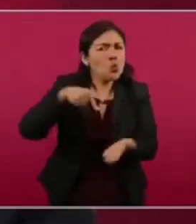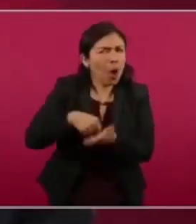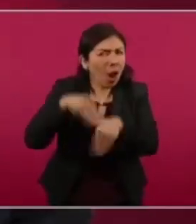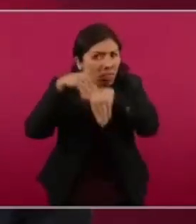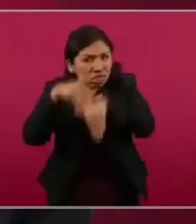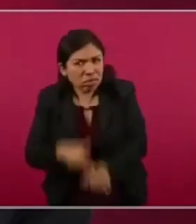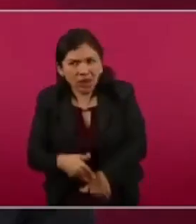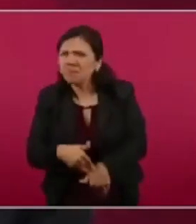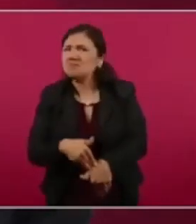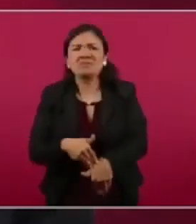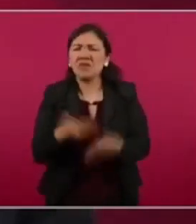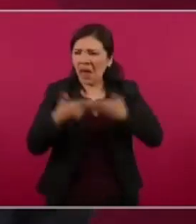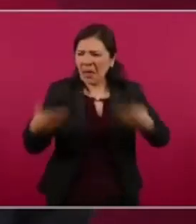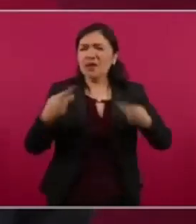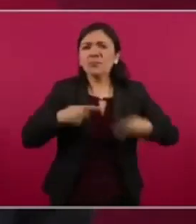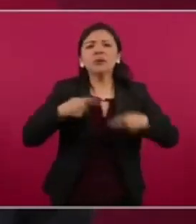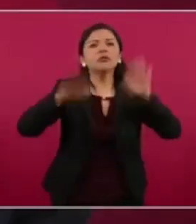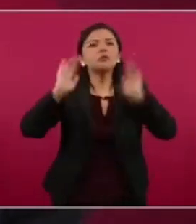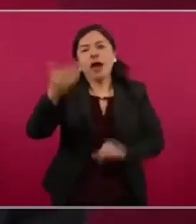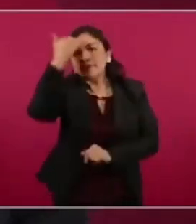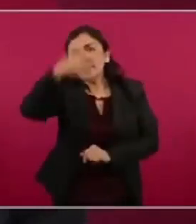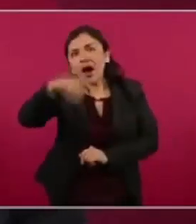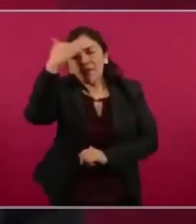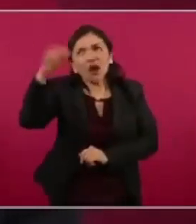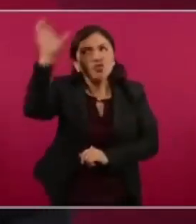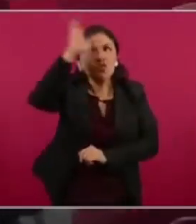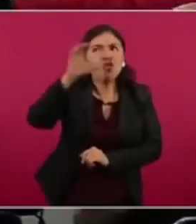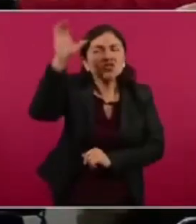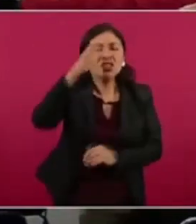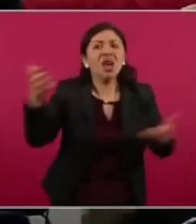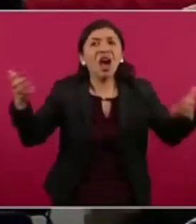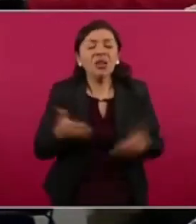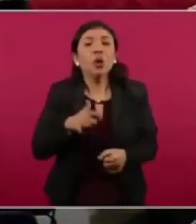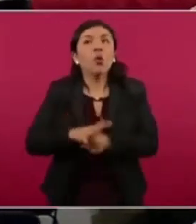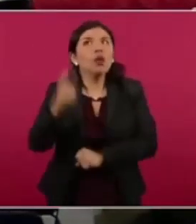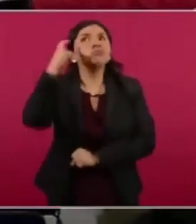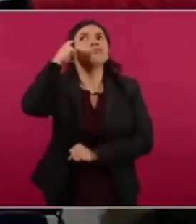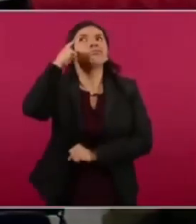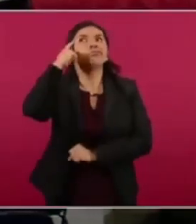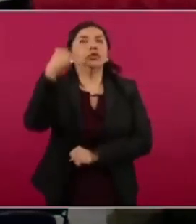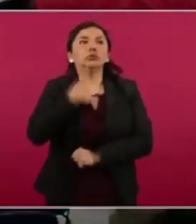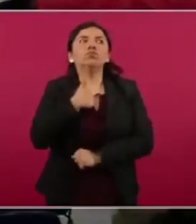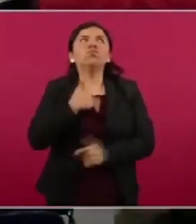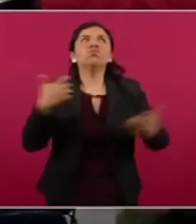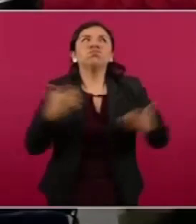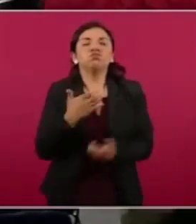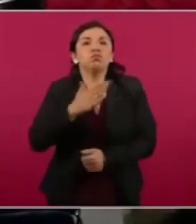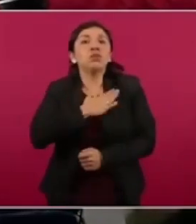gente está cada vez más consciente, más despierta, y hace lo que le dicta su conciencia. Puede